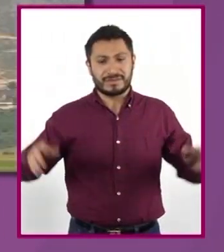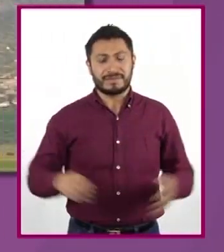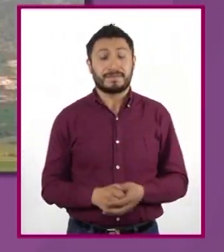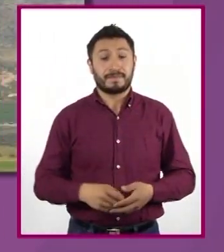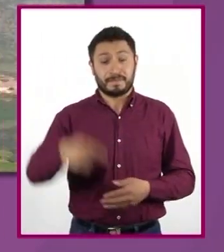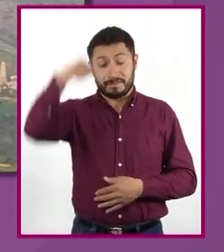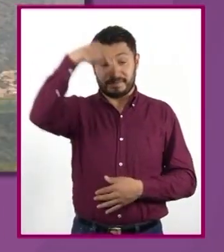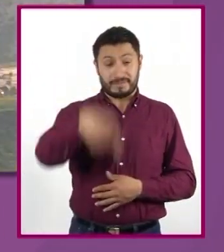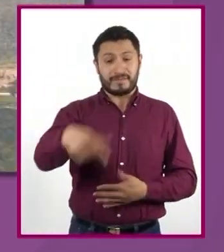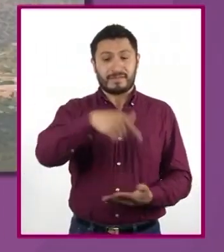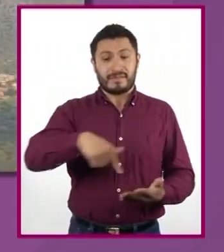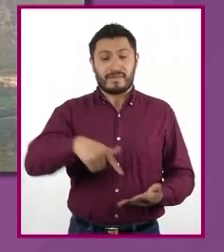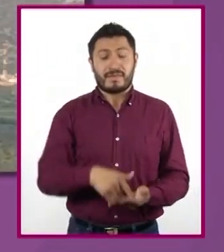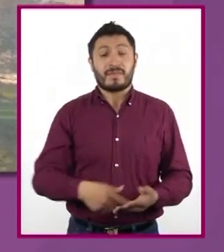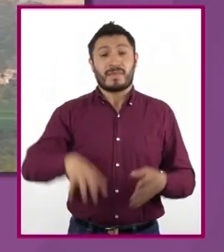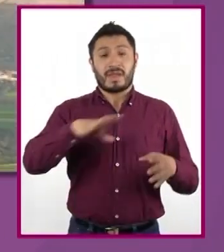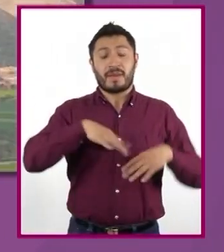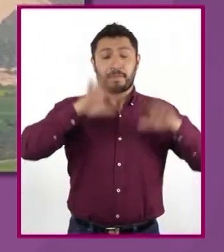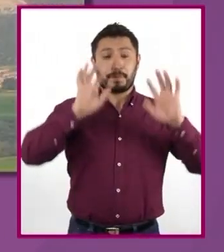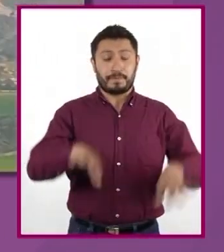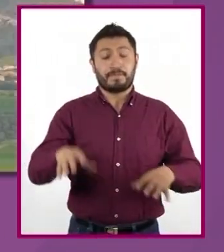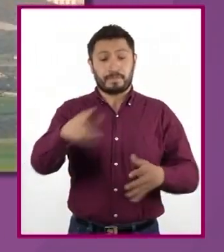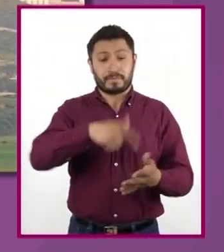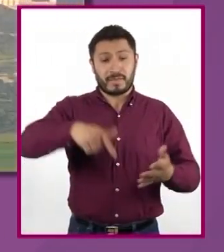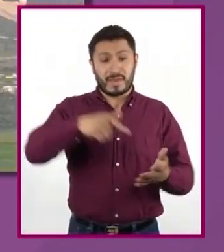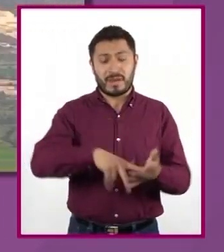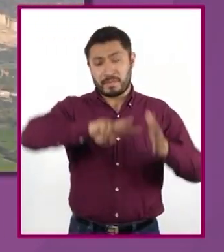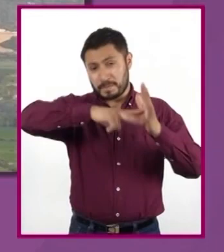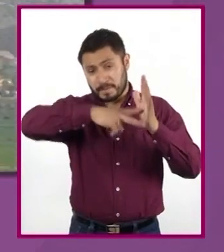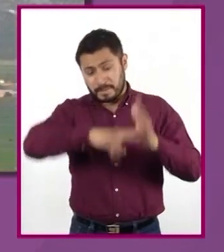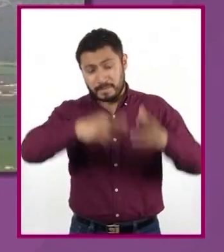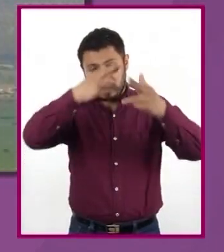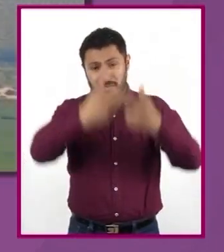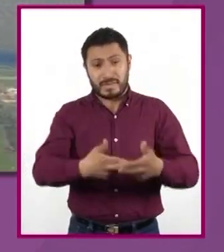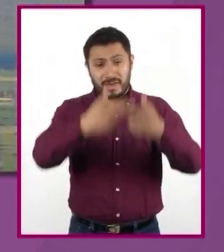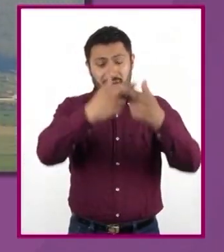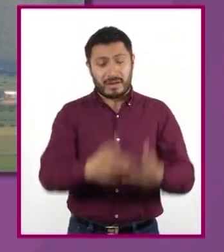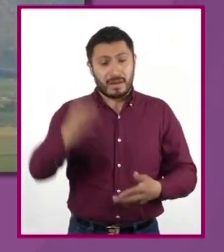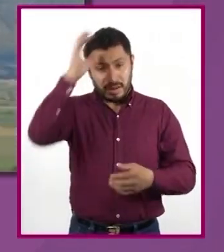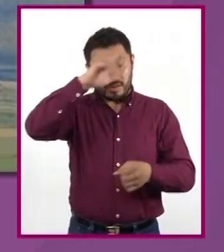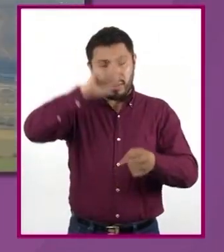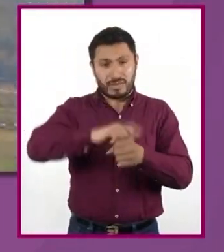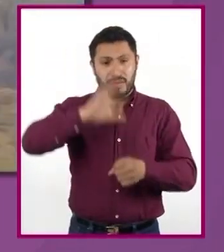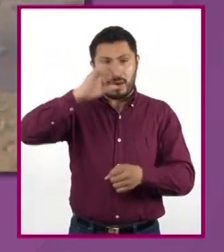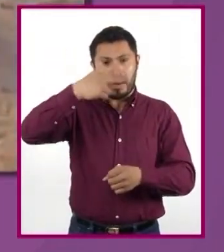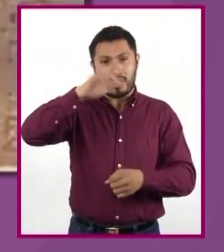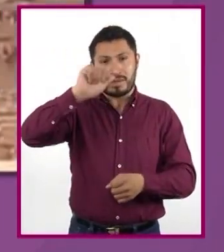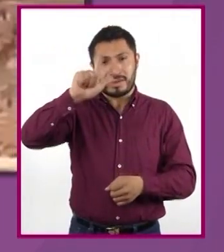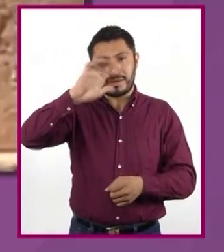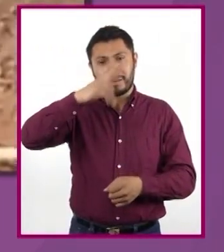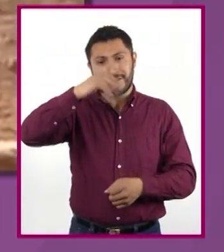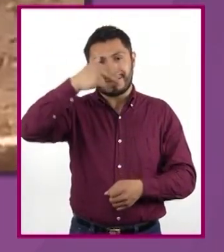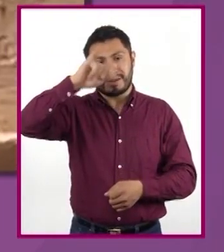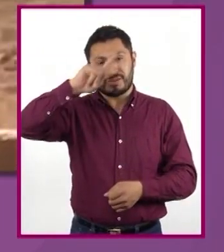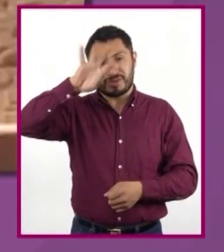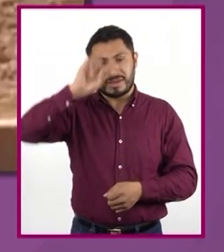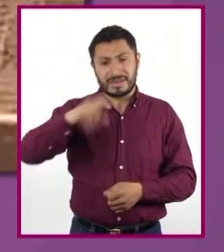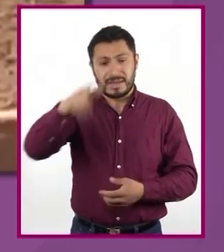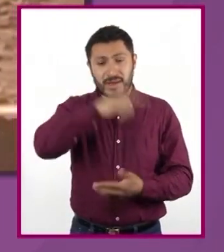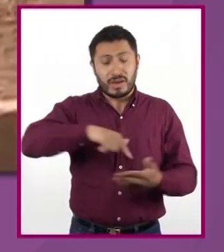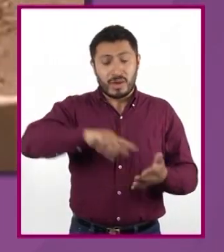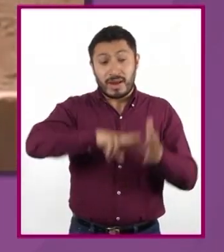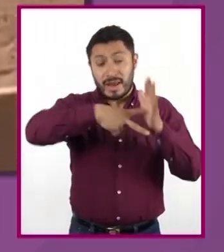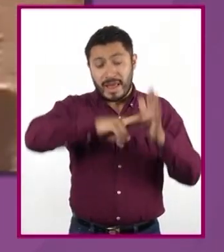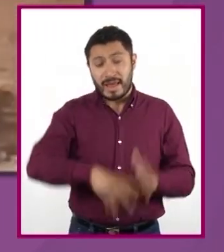He aquí donde se registran los vestigios arqueológicos de la cultura chalchihuites. Zona arqueológica